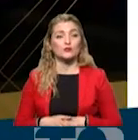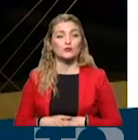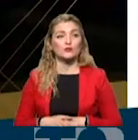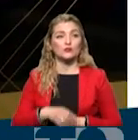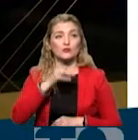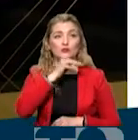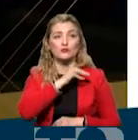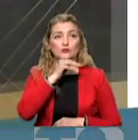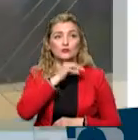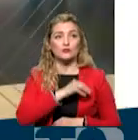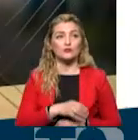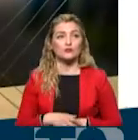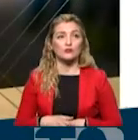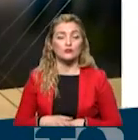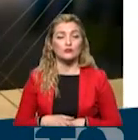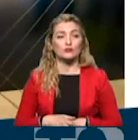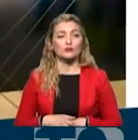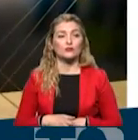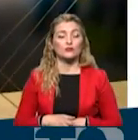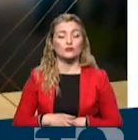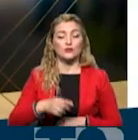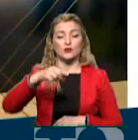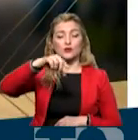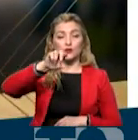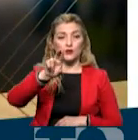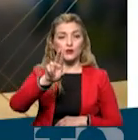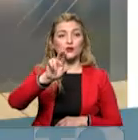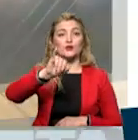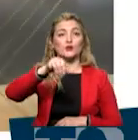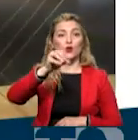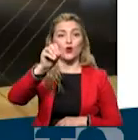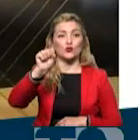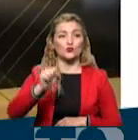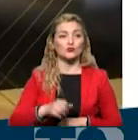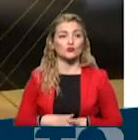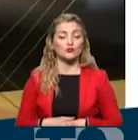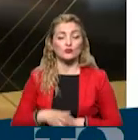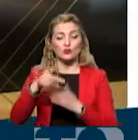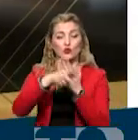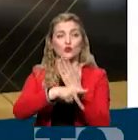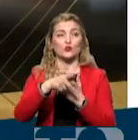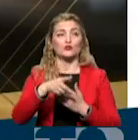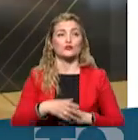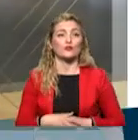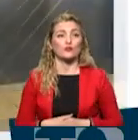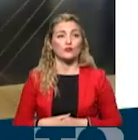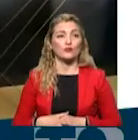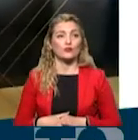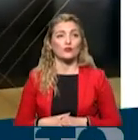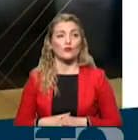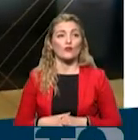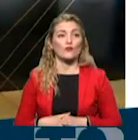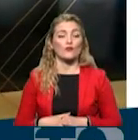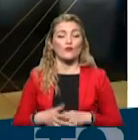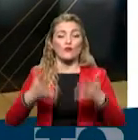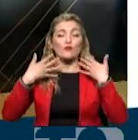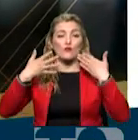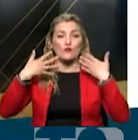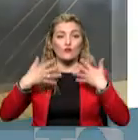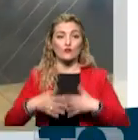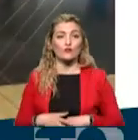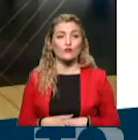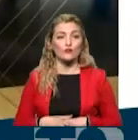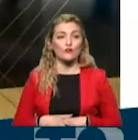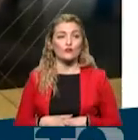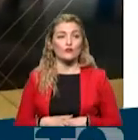Rivadeneira, Manta, Sara Yuyuna, Quijos, Silvia Macías, Puerto Viejo, Teresa Alvarado,